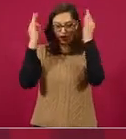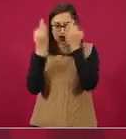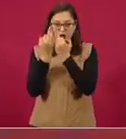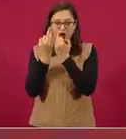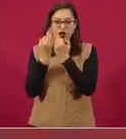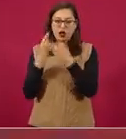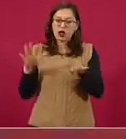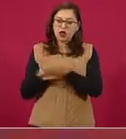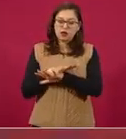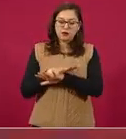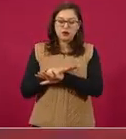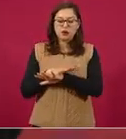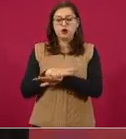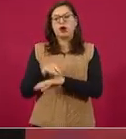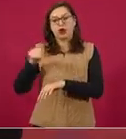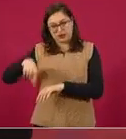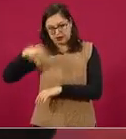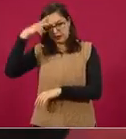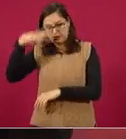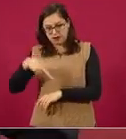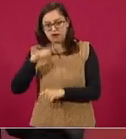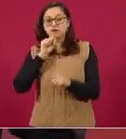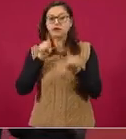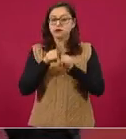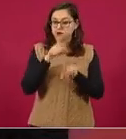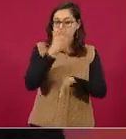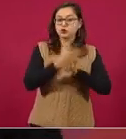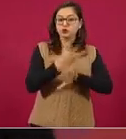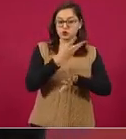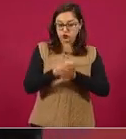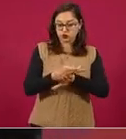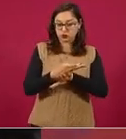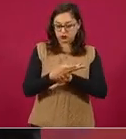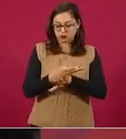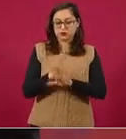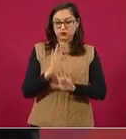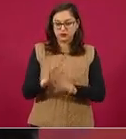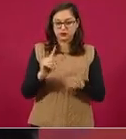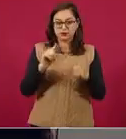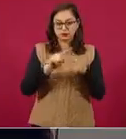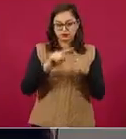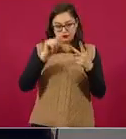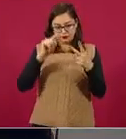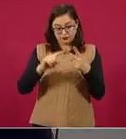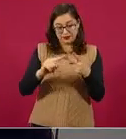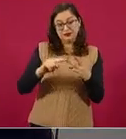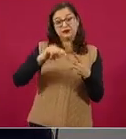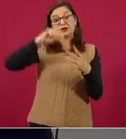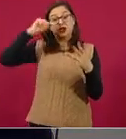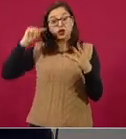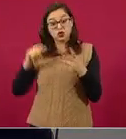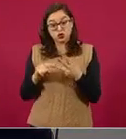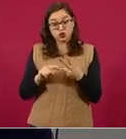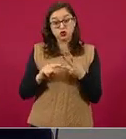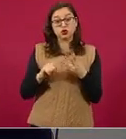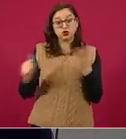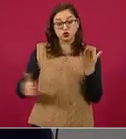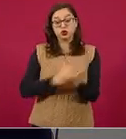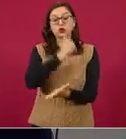del lado mexicano. Entonces, nos vamos después a Juárez, el